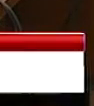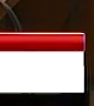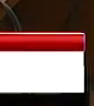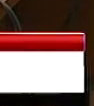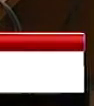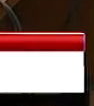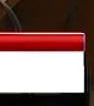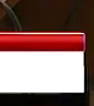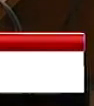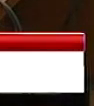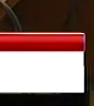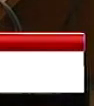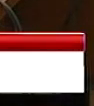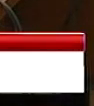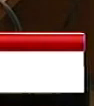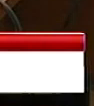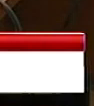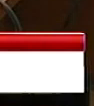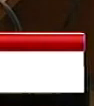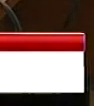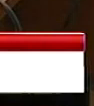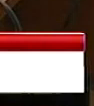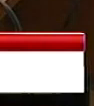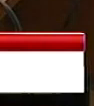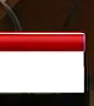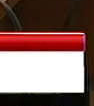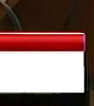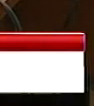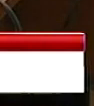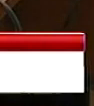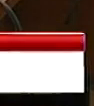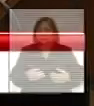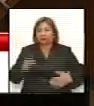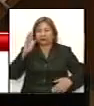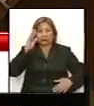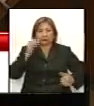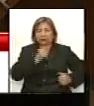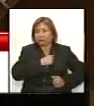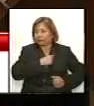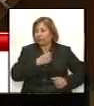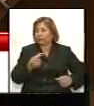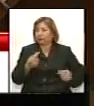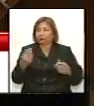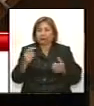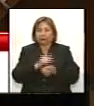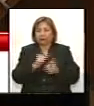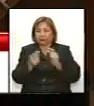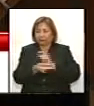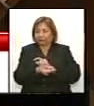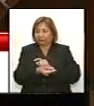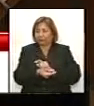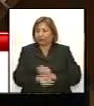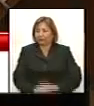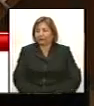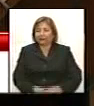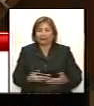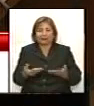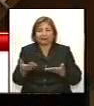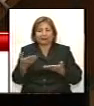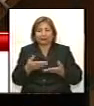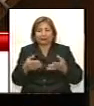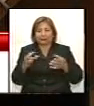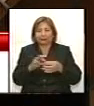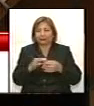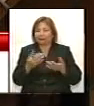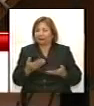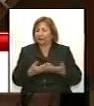obligatoria, más el Ministerio del Interior, ya no solamente la policía, de intercambio de información. Es el sistema que se llama interoperabilidad,